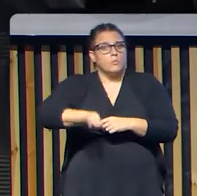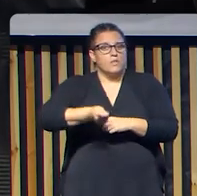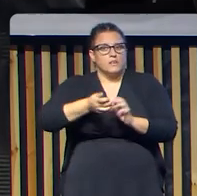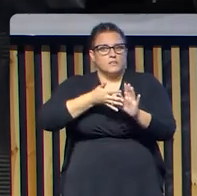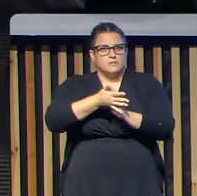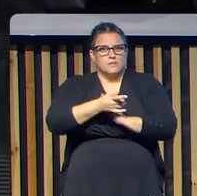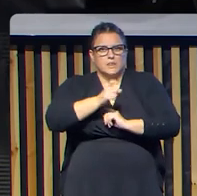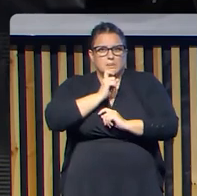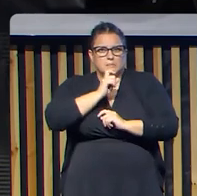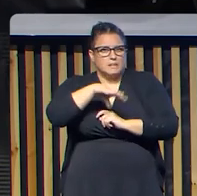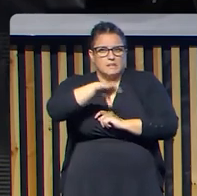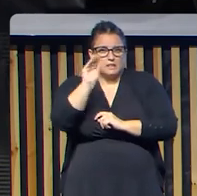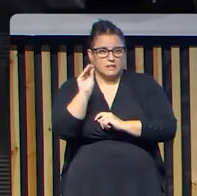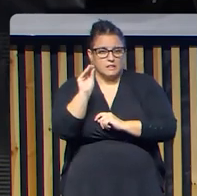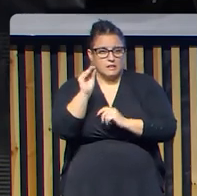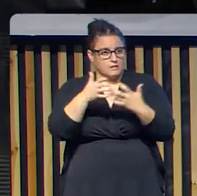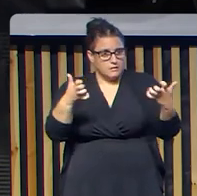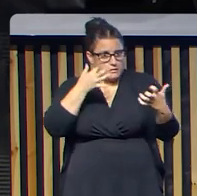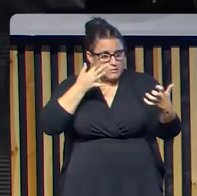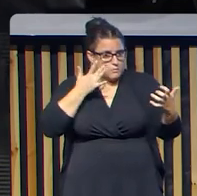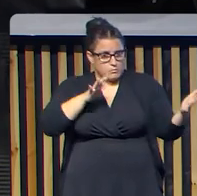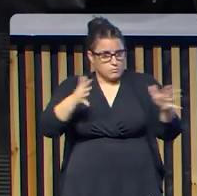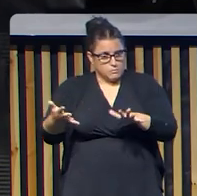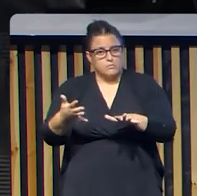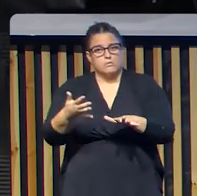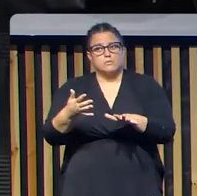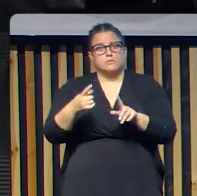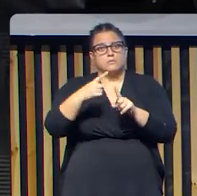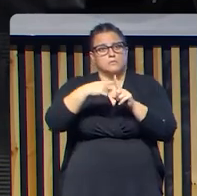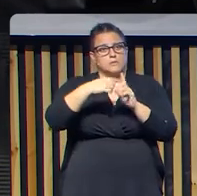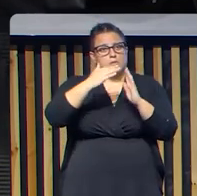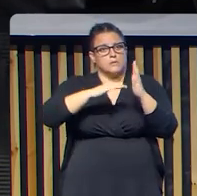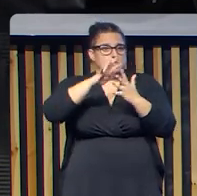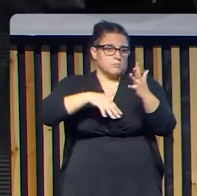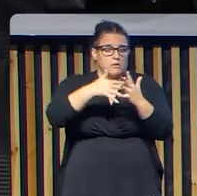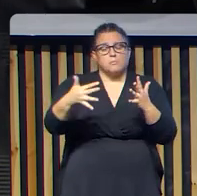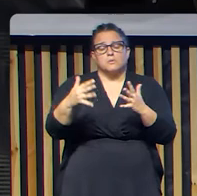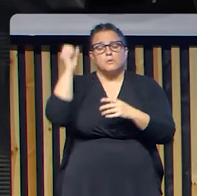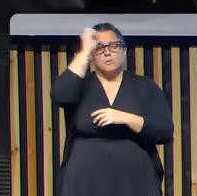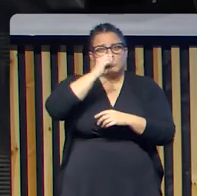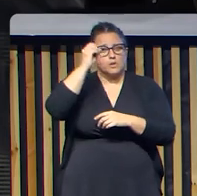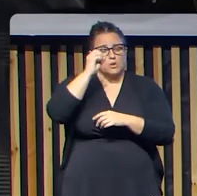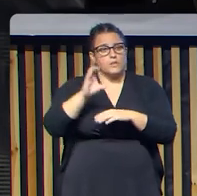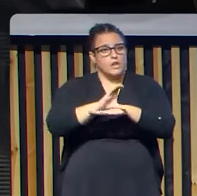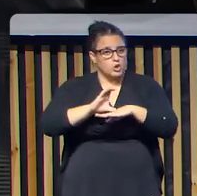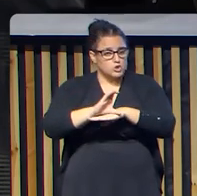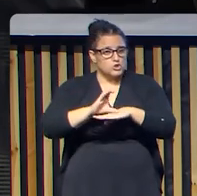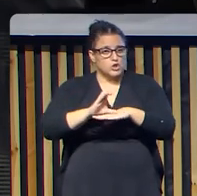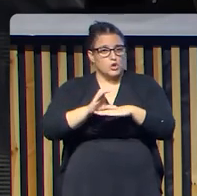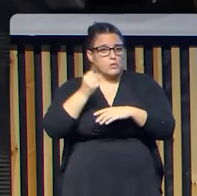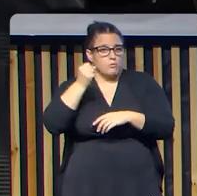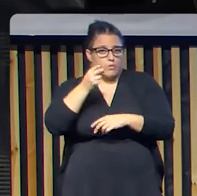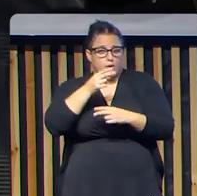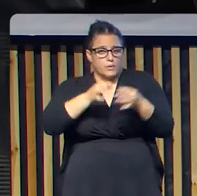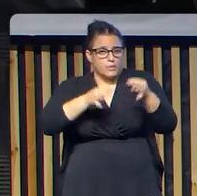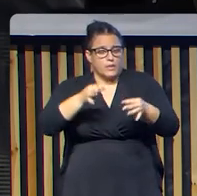literal de acuerdo con los barómetros de opinión del Consejo general del poder judicial O sea que como suelo decir